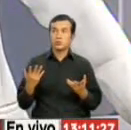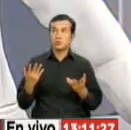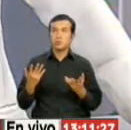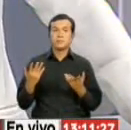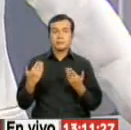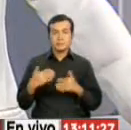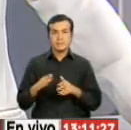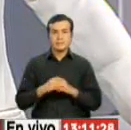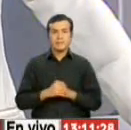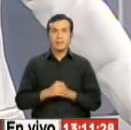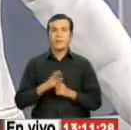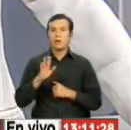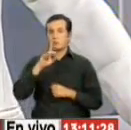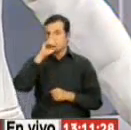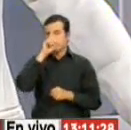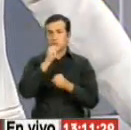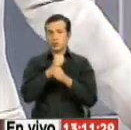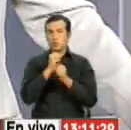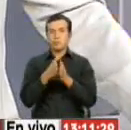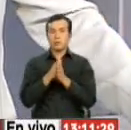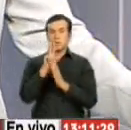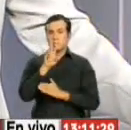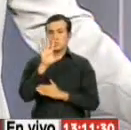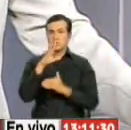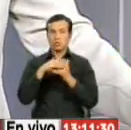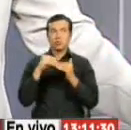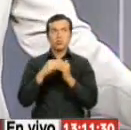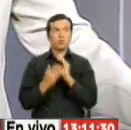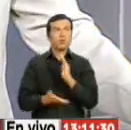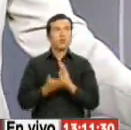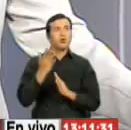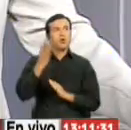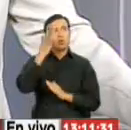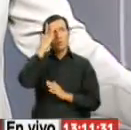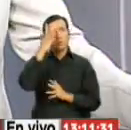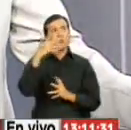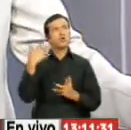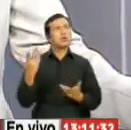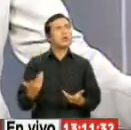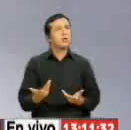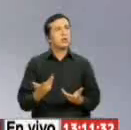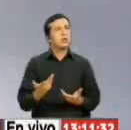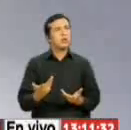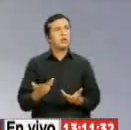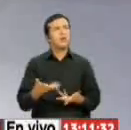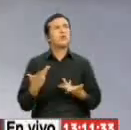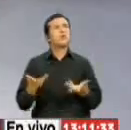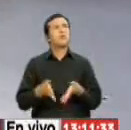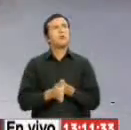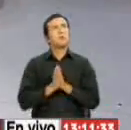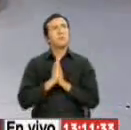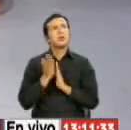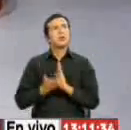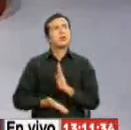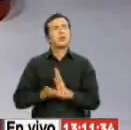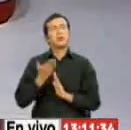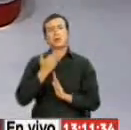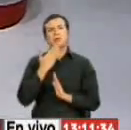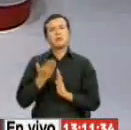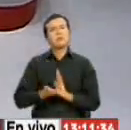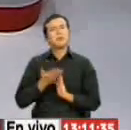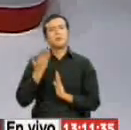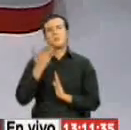de parte de los obreros están pidiendo 25 dólares cuáles serían los parámetros técnicos para pedir este alza este incremento este